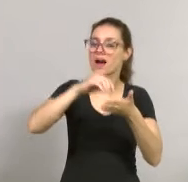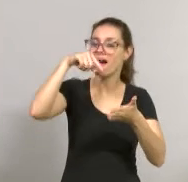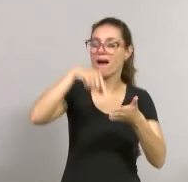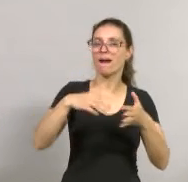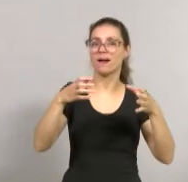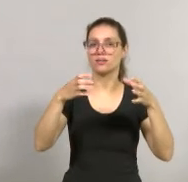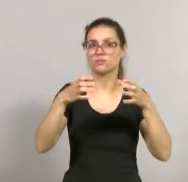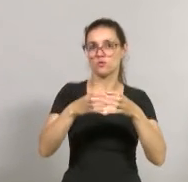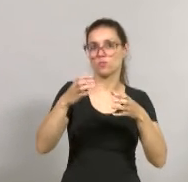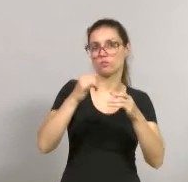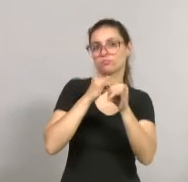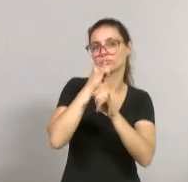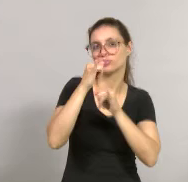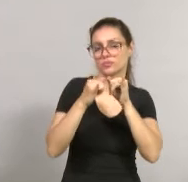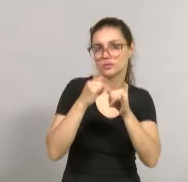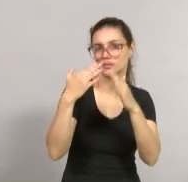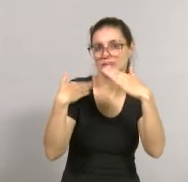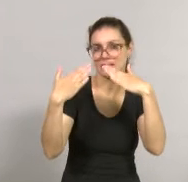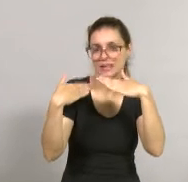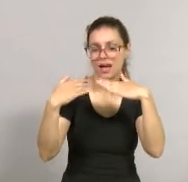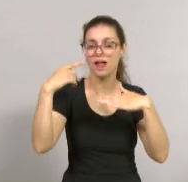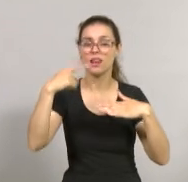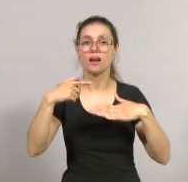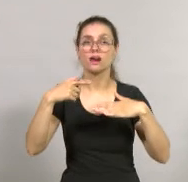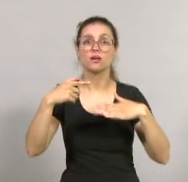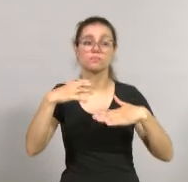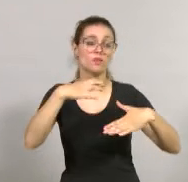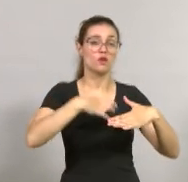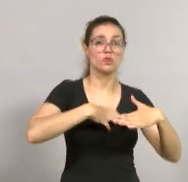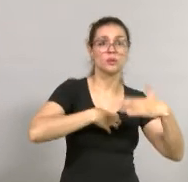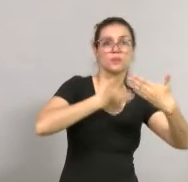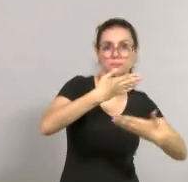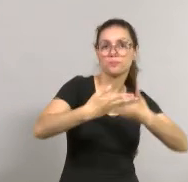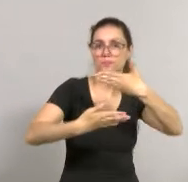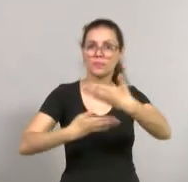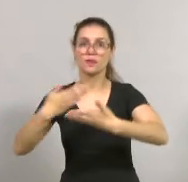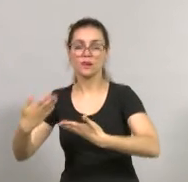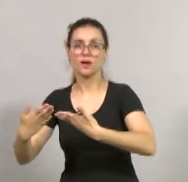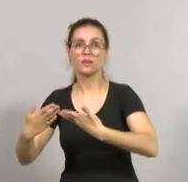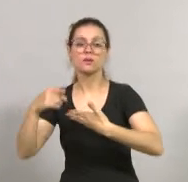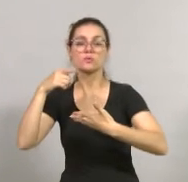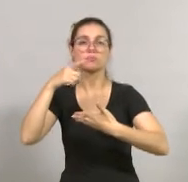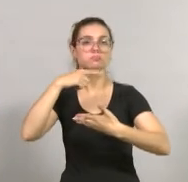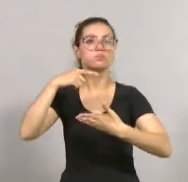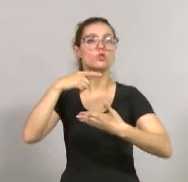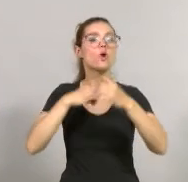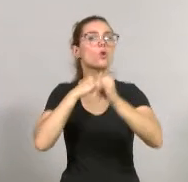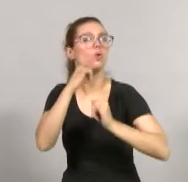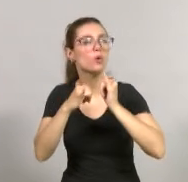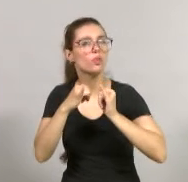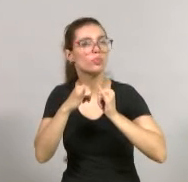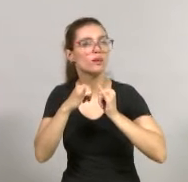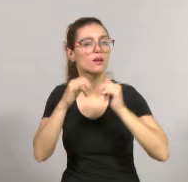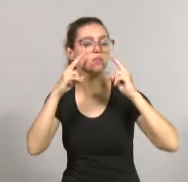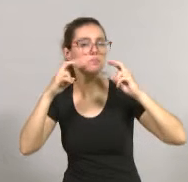y, bueno, de una manera dinámica, a través de talleres interactivos, puedan transmitir lo que se